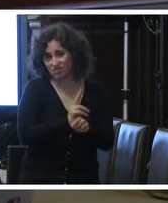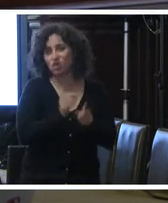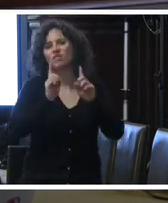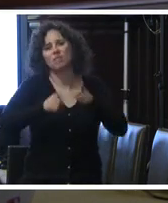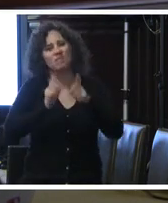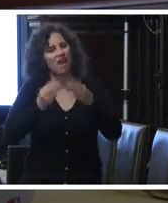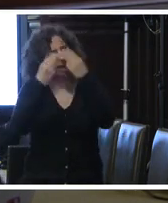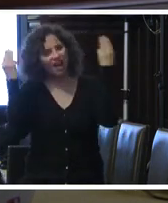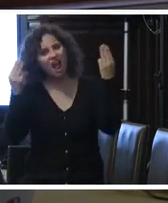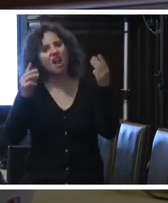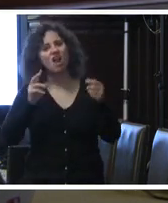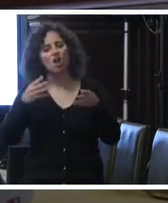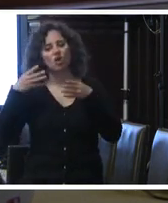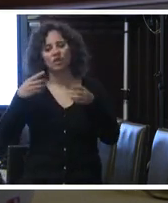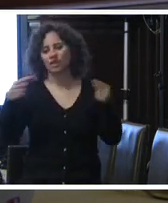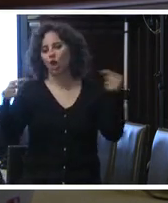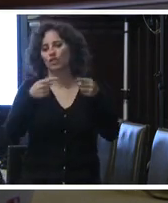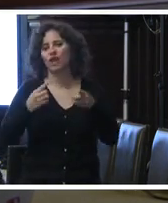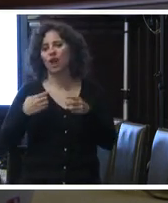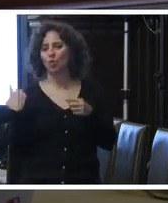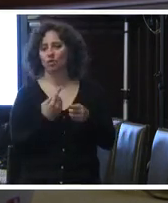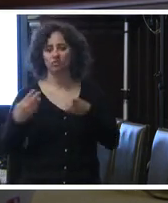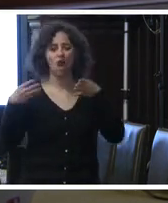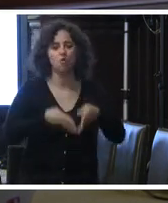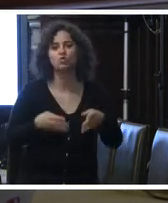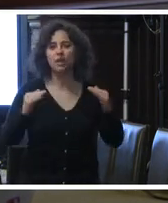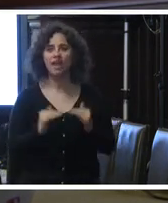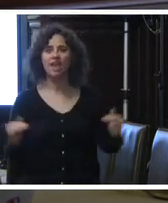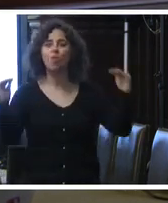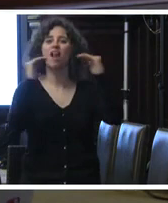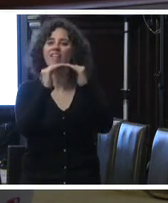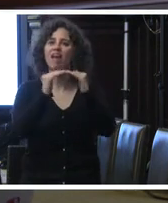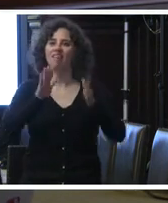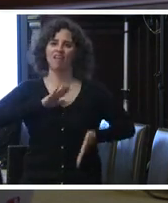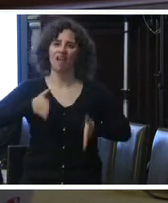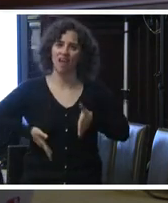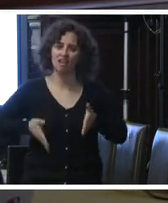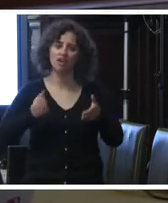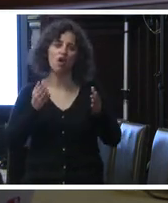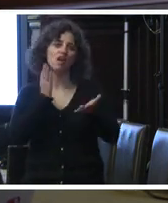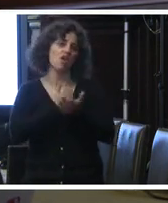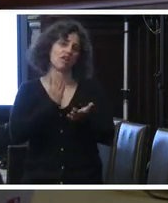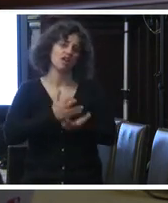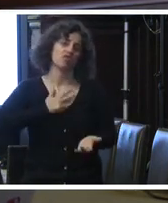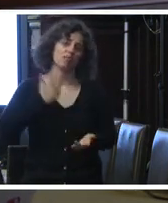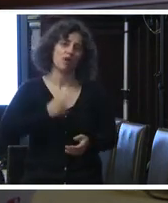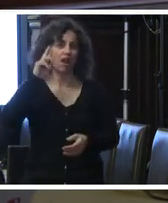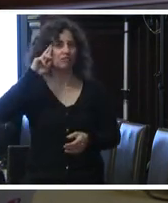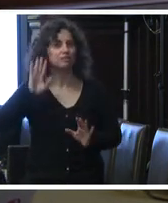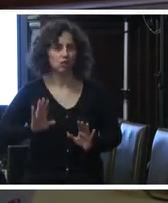toda nuestra lucha por igualdad de género y respeto a los derechos de las mujeres.